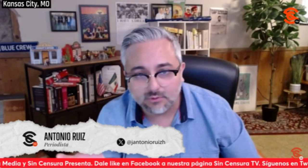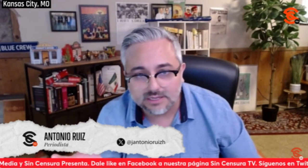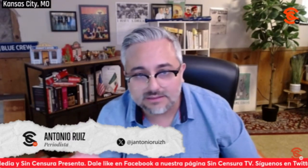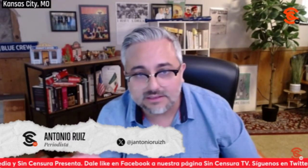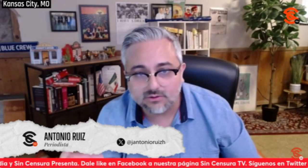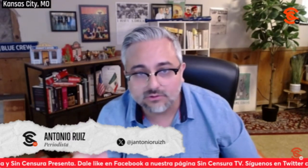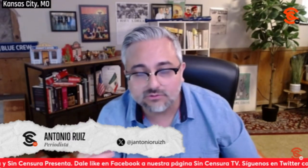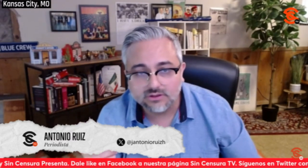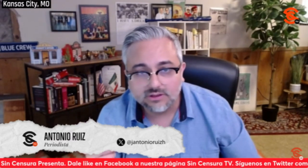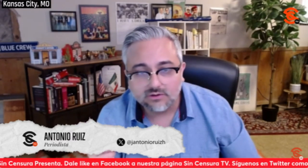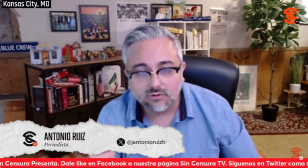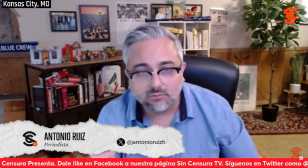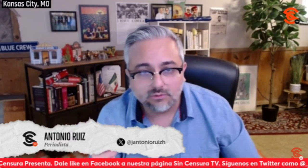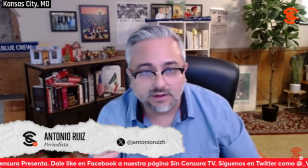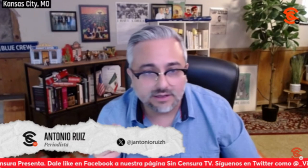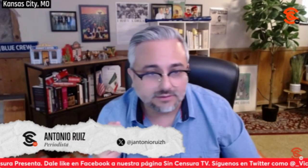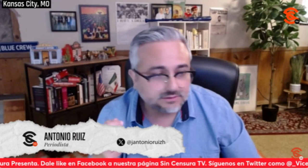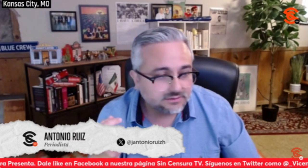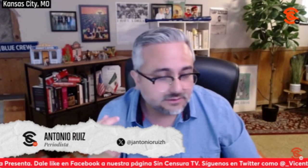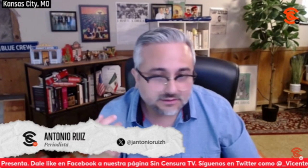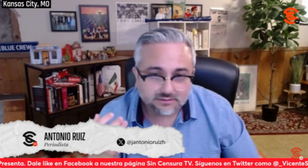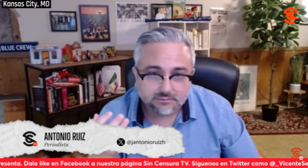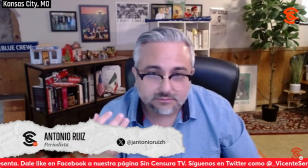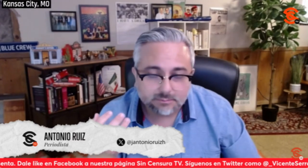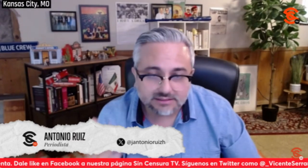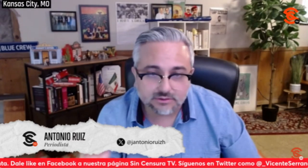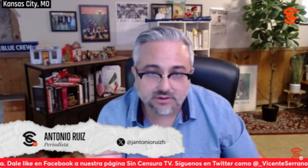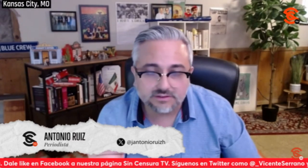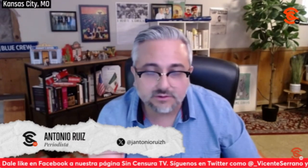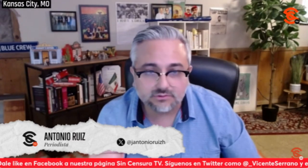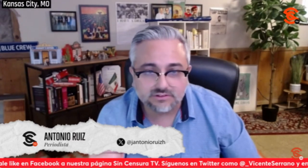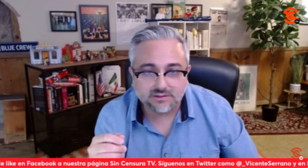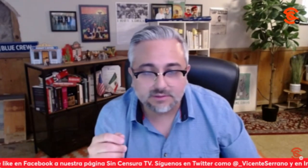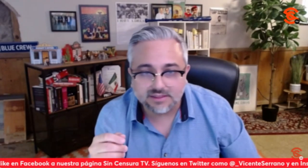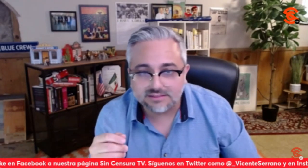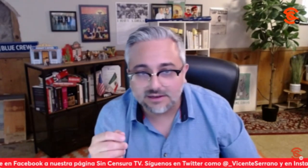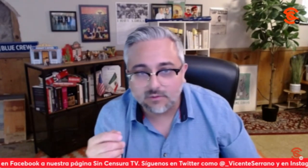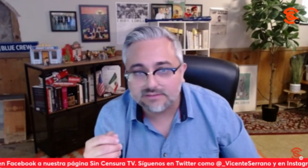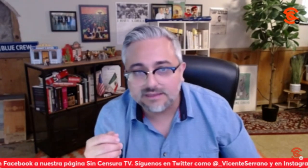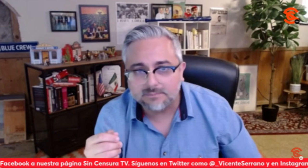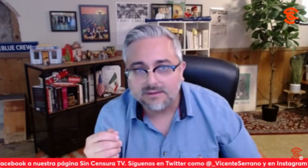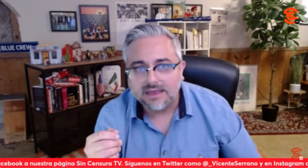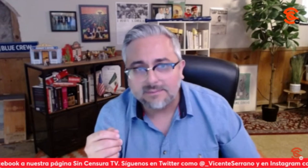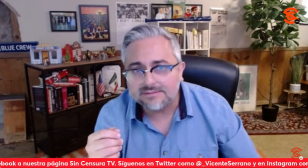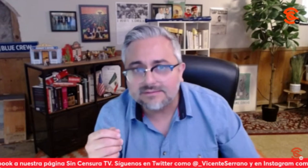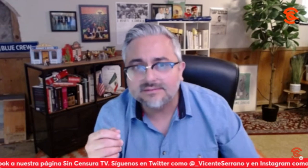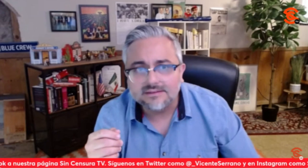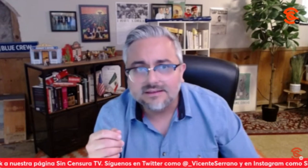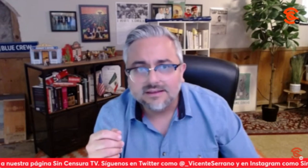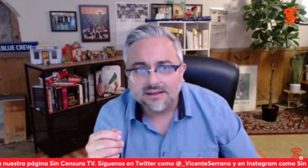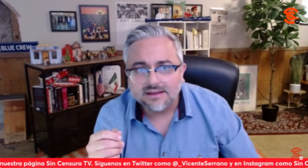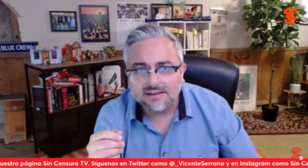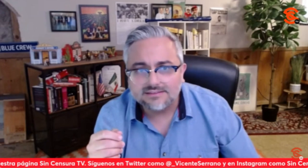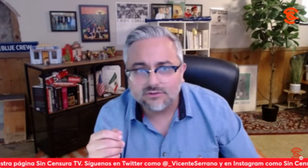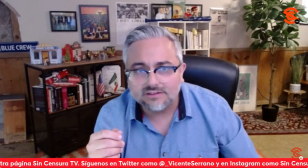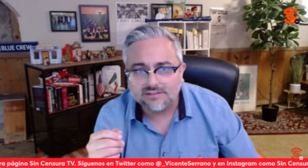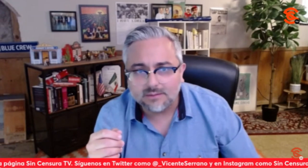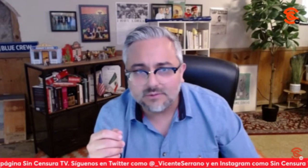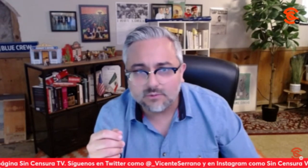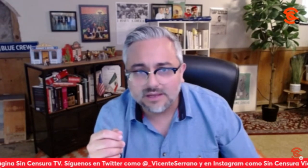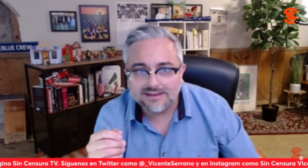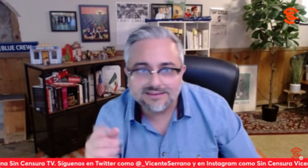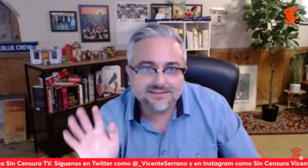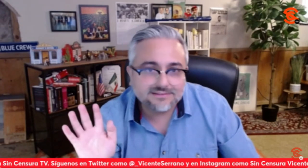a políticos como a impartidores de justicia mediante el WhatsApp, a veces a altas horas